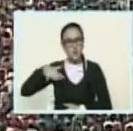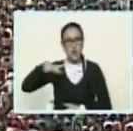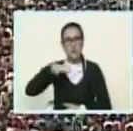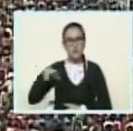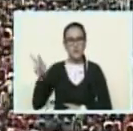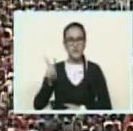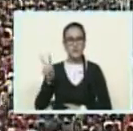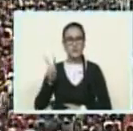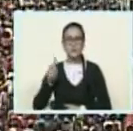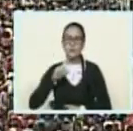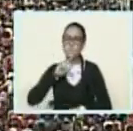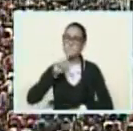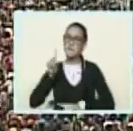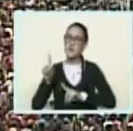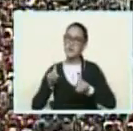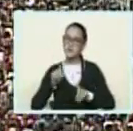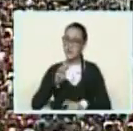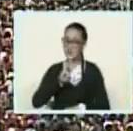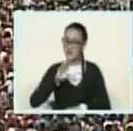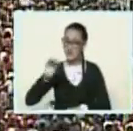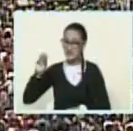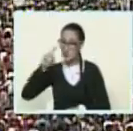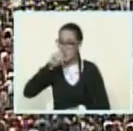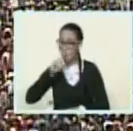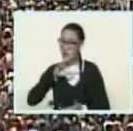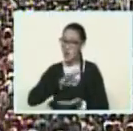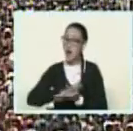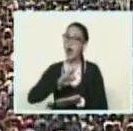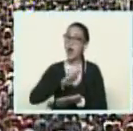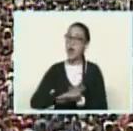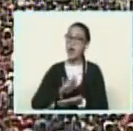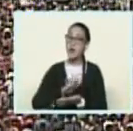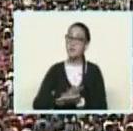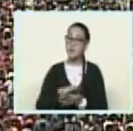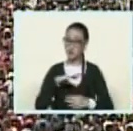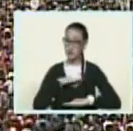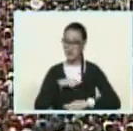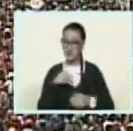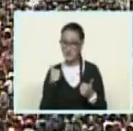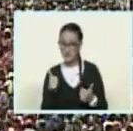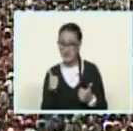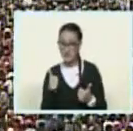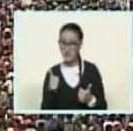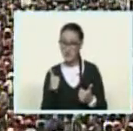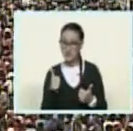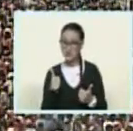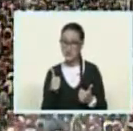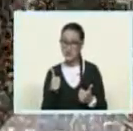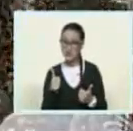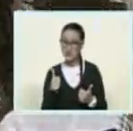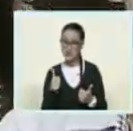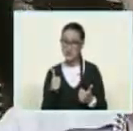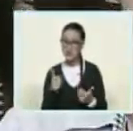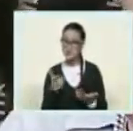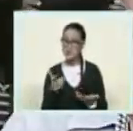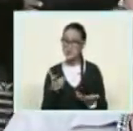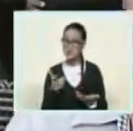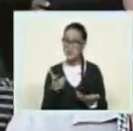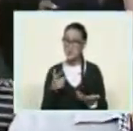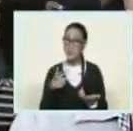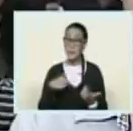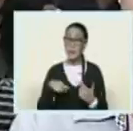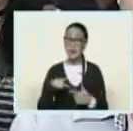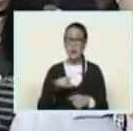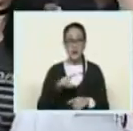venezolano, preguntándose si 300 años de calma no bastaban, retando a que pusiéramos la